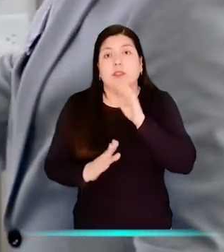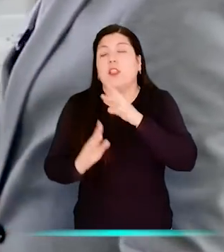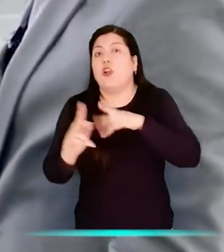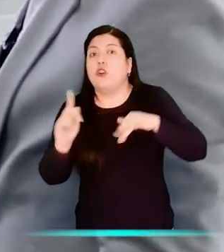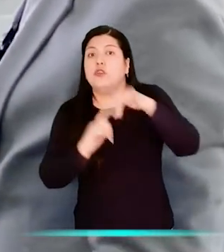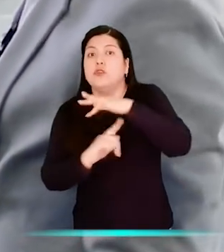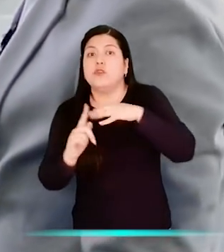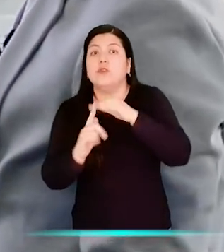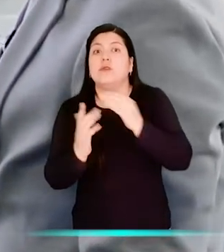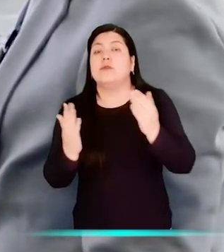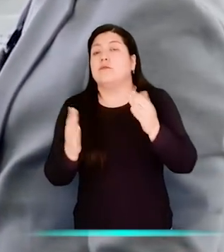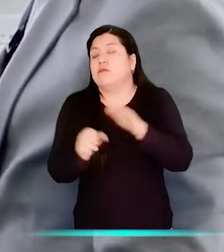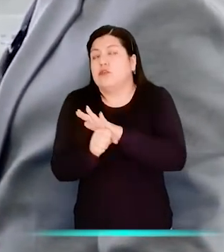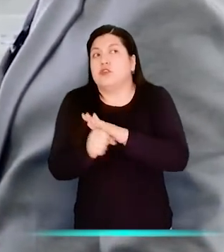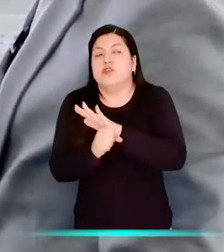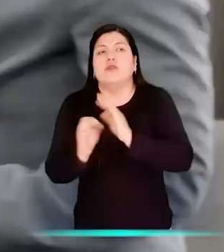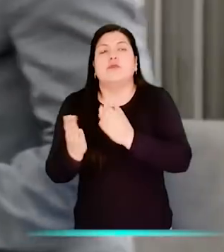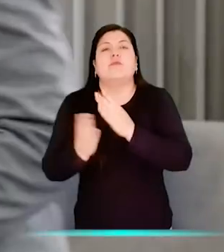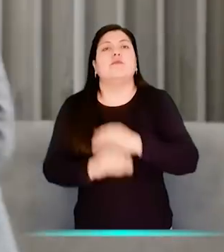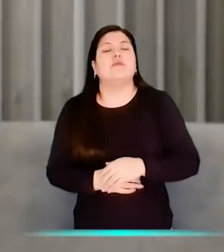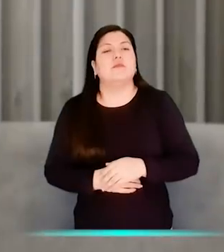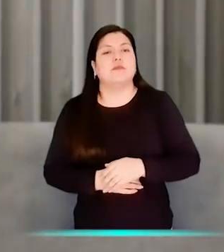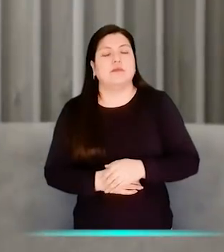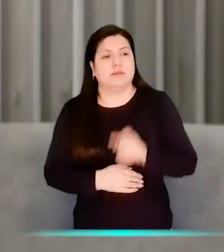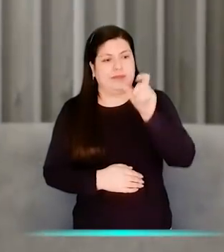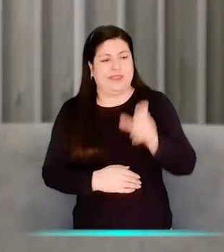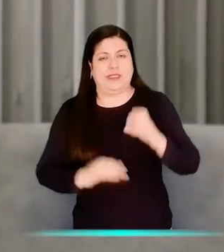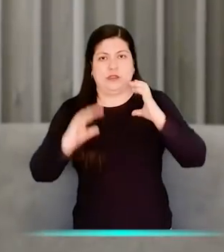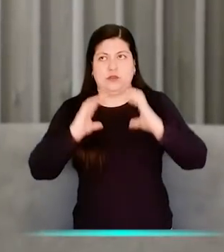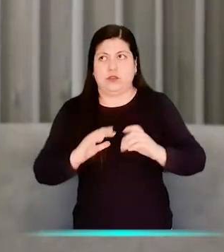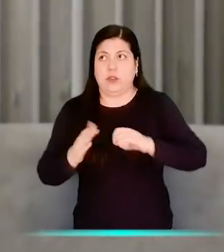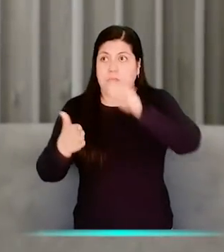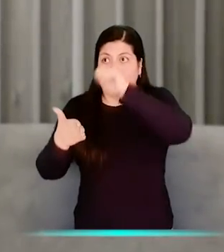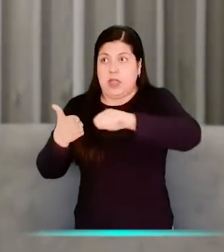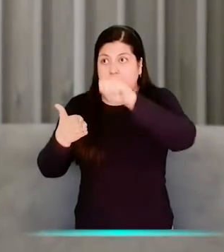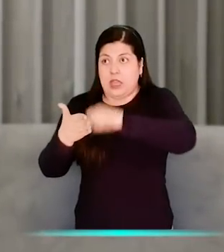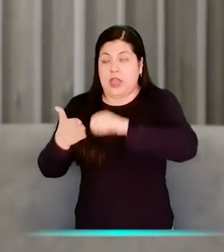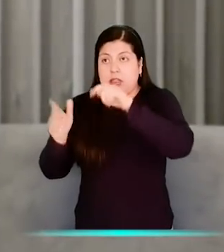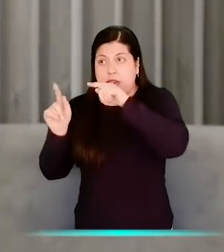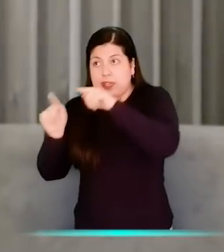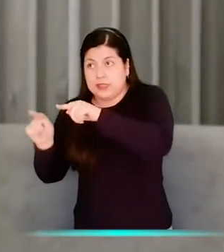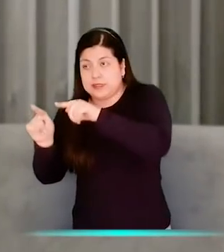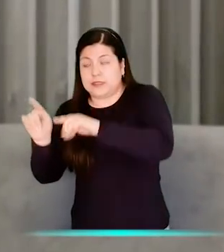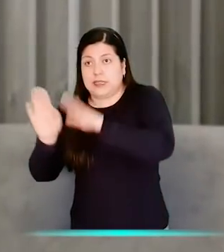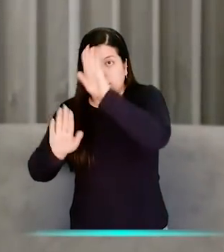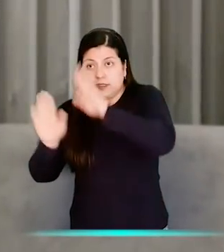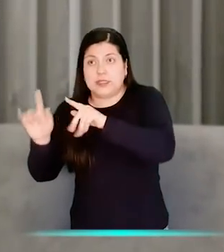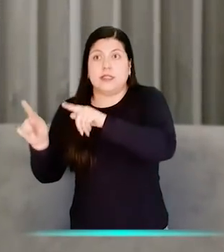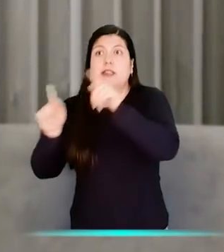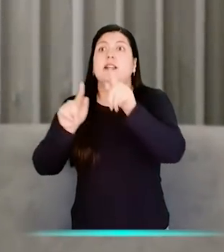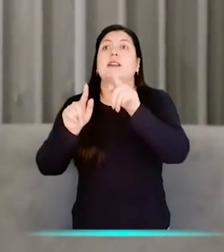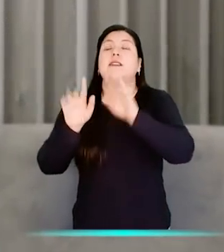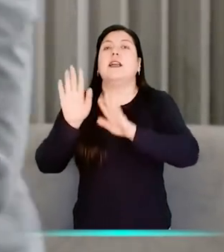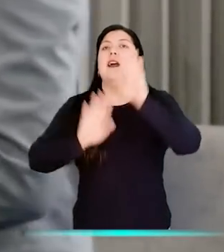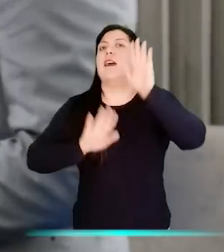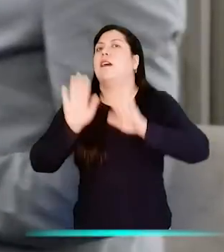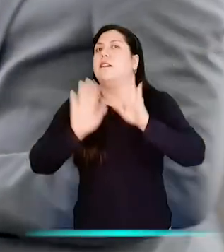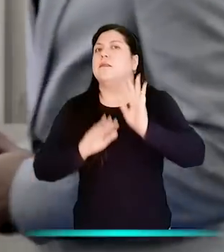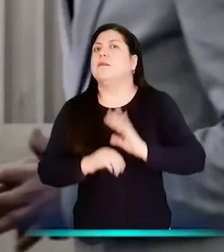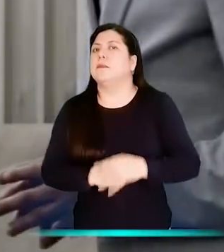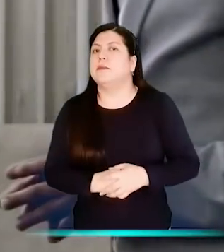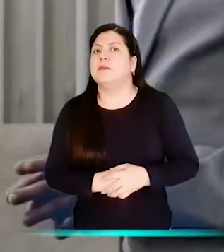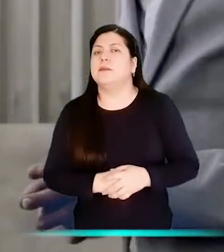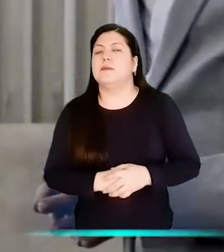también poner en contexto una situación. Marca el elector en este candidato y marca el elector en este candidato.